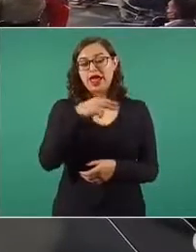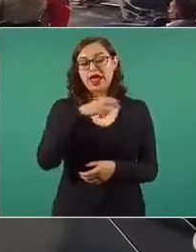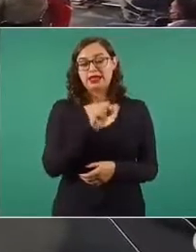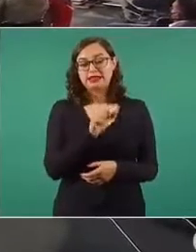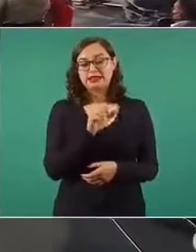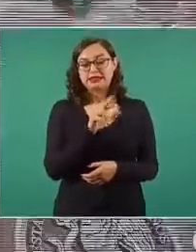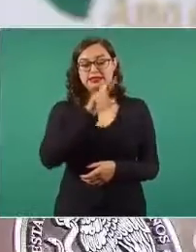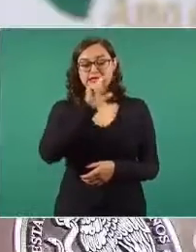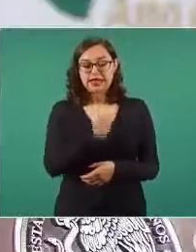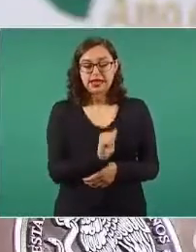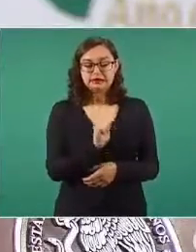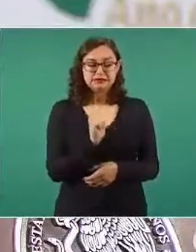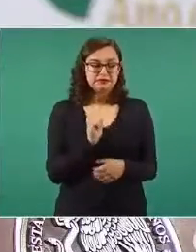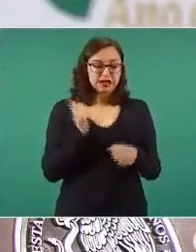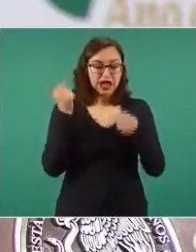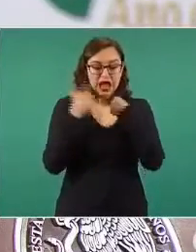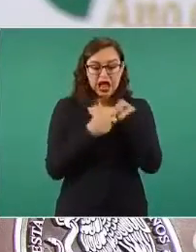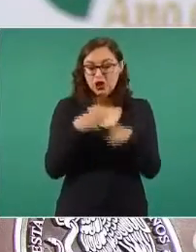Ojalá y él